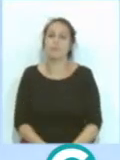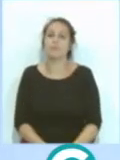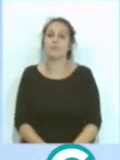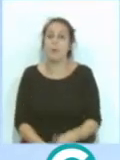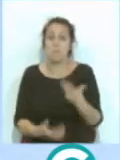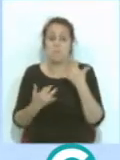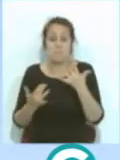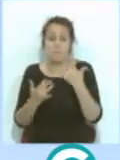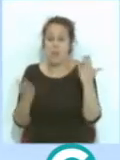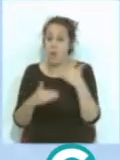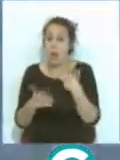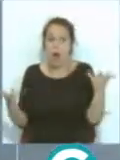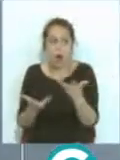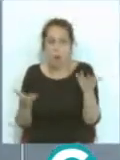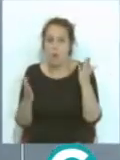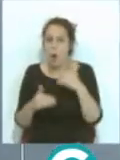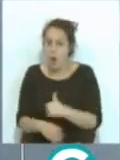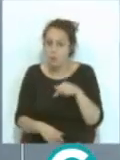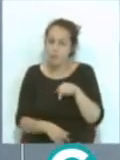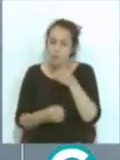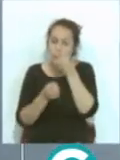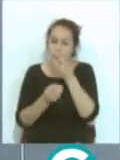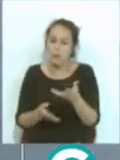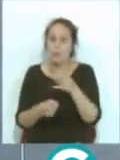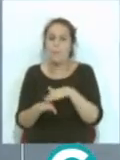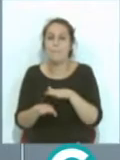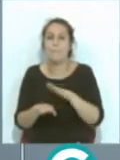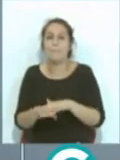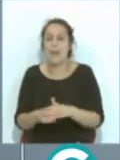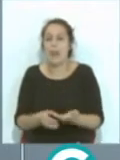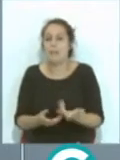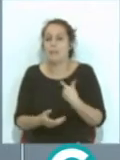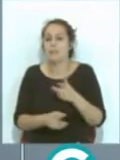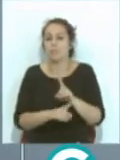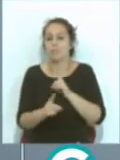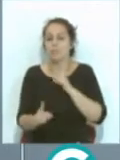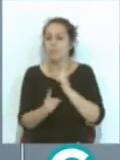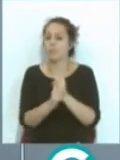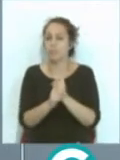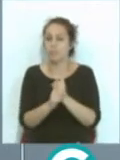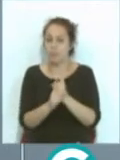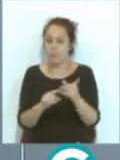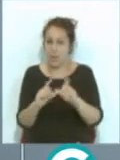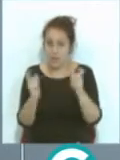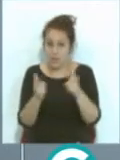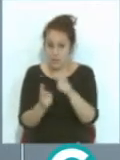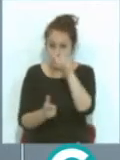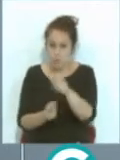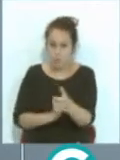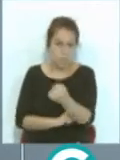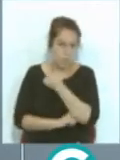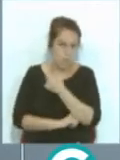tener prisa, no tener urgencia, que eso también es muy bueno para poder enfrentarte a equipos que te pueden